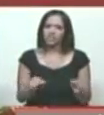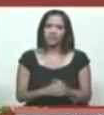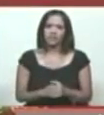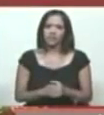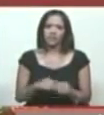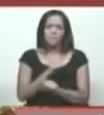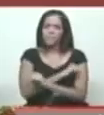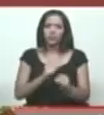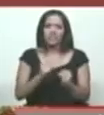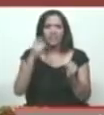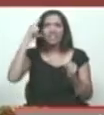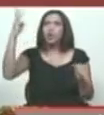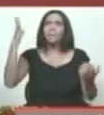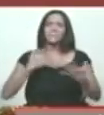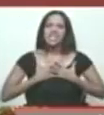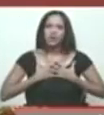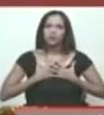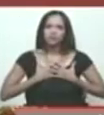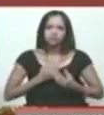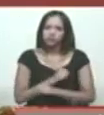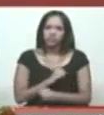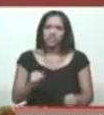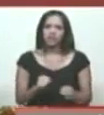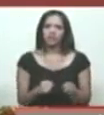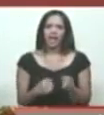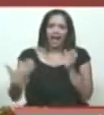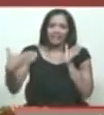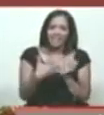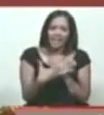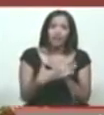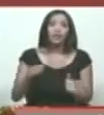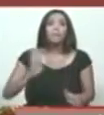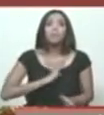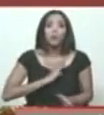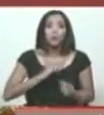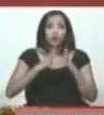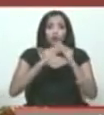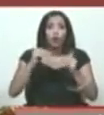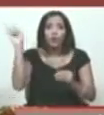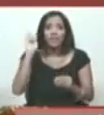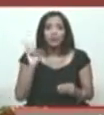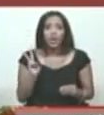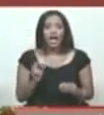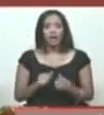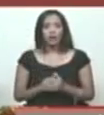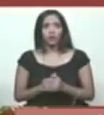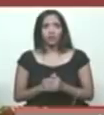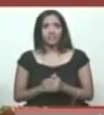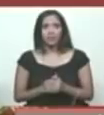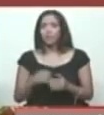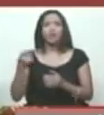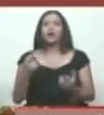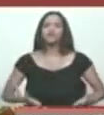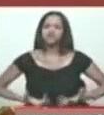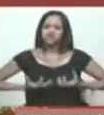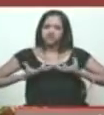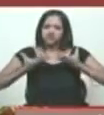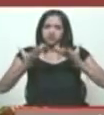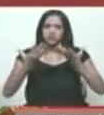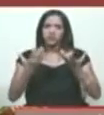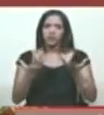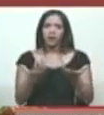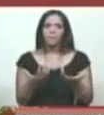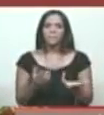nadie, Dios mío. Atacar lo que le pertenece a todos los venezolanos. Tratar de incendiar para dejar